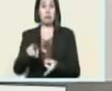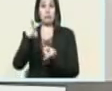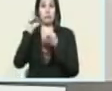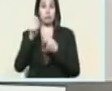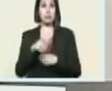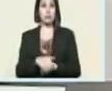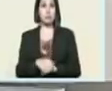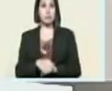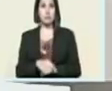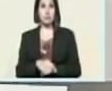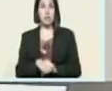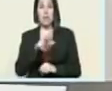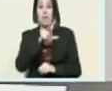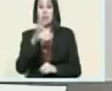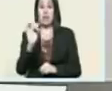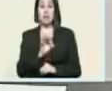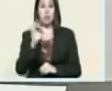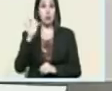30%,